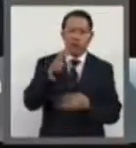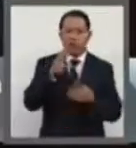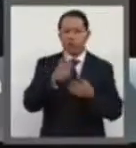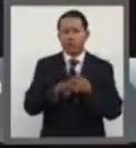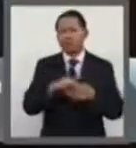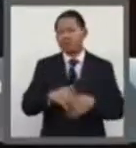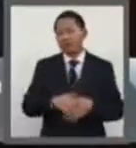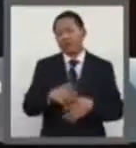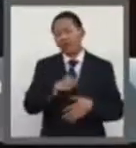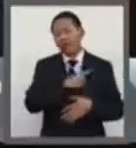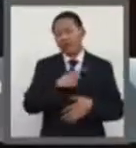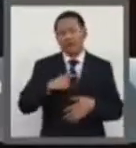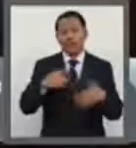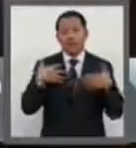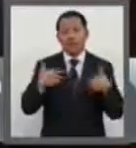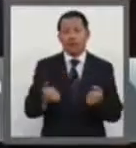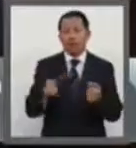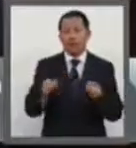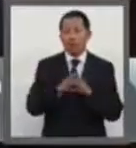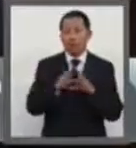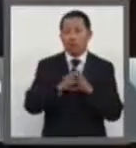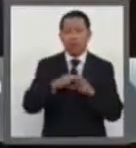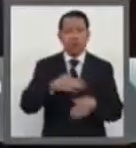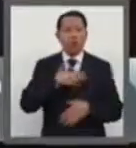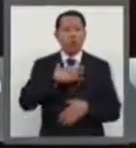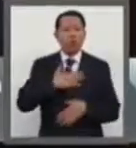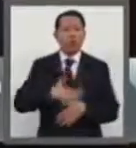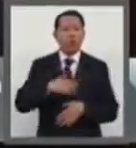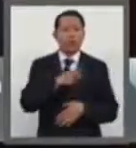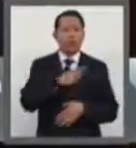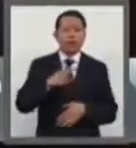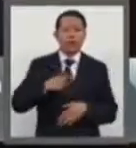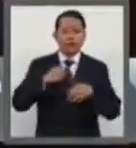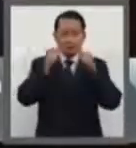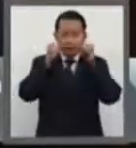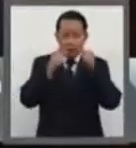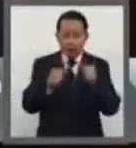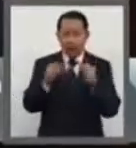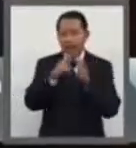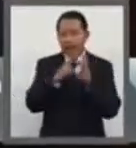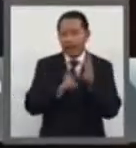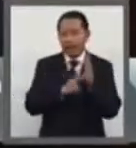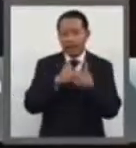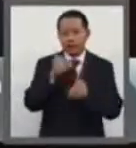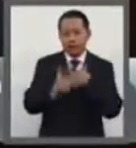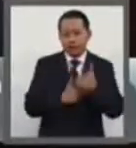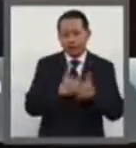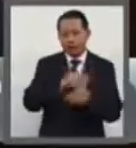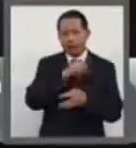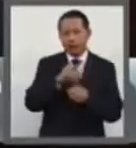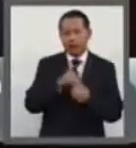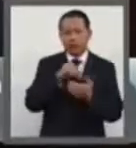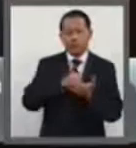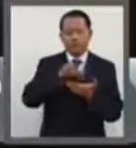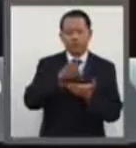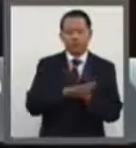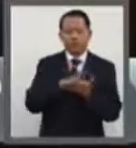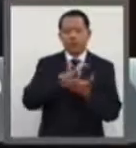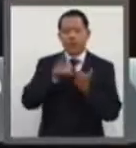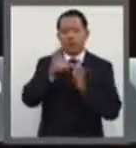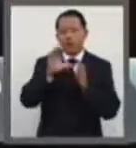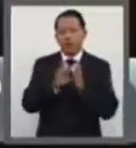Debemos entender que la impartición de justicia debe atender a reglas procedimentales establecidas en